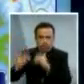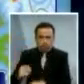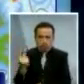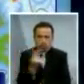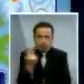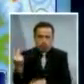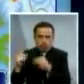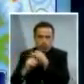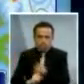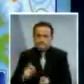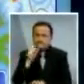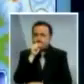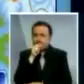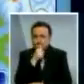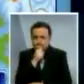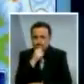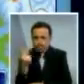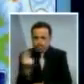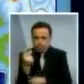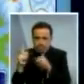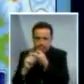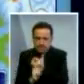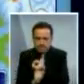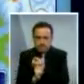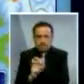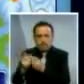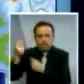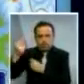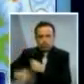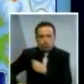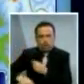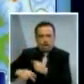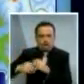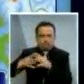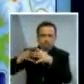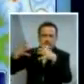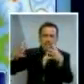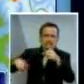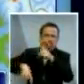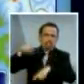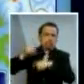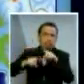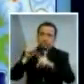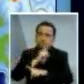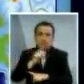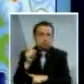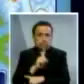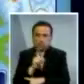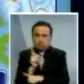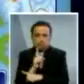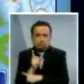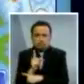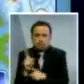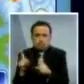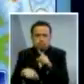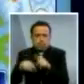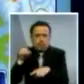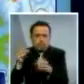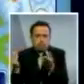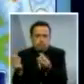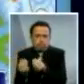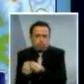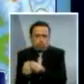2 ancianos, que tú dices eran dueños de grandes extensiones de tierra. Mentira, tenían pocas